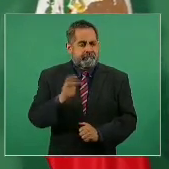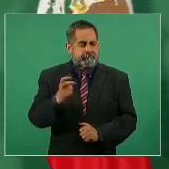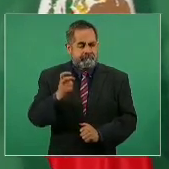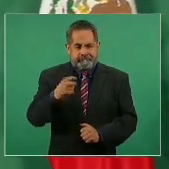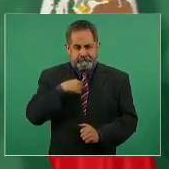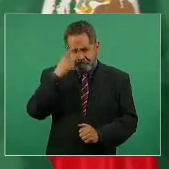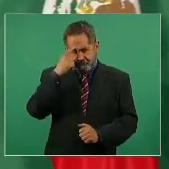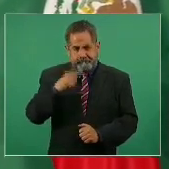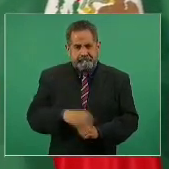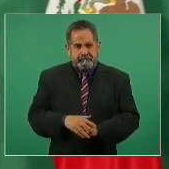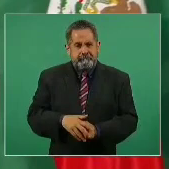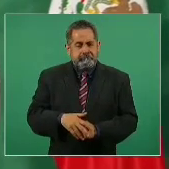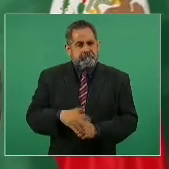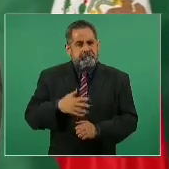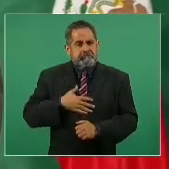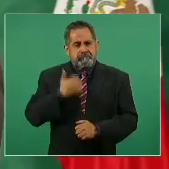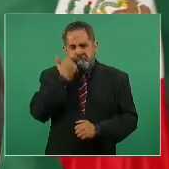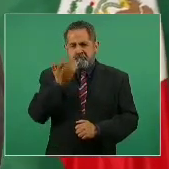Por eso quería